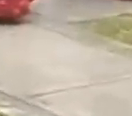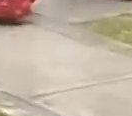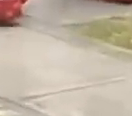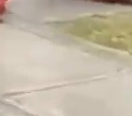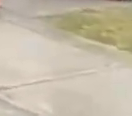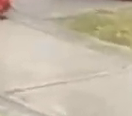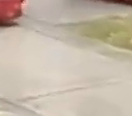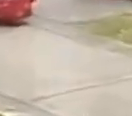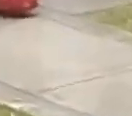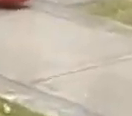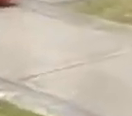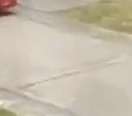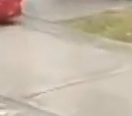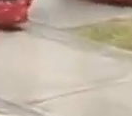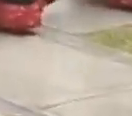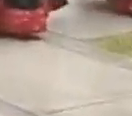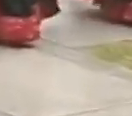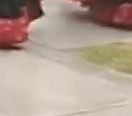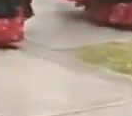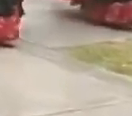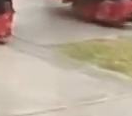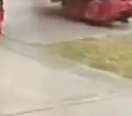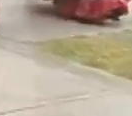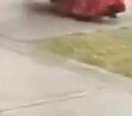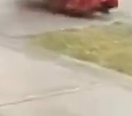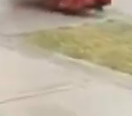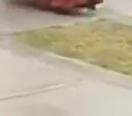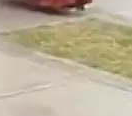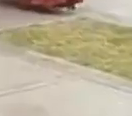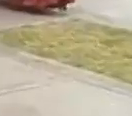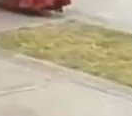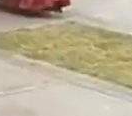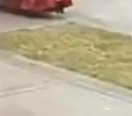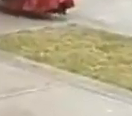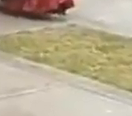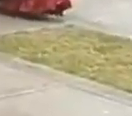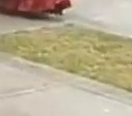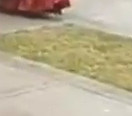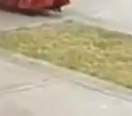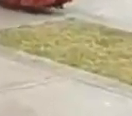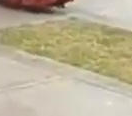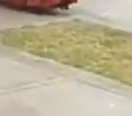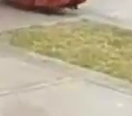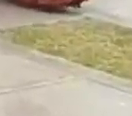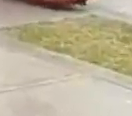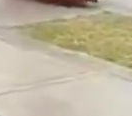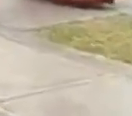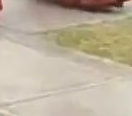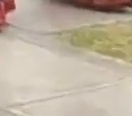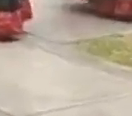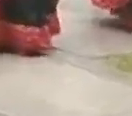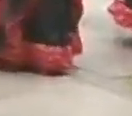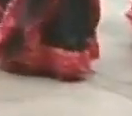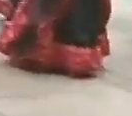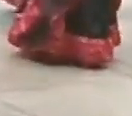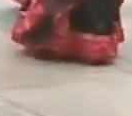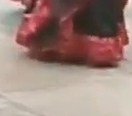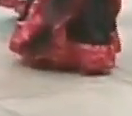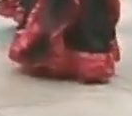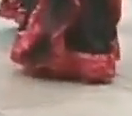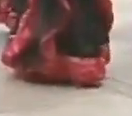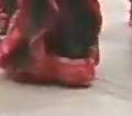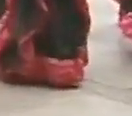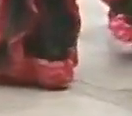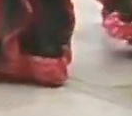Transmitimos desde el complejo educativo Fermín Toro, ubicado en la ciudad de Caracas, a propósito del lanzamiento del Sistema Nacional de